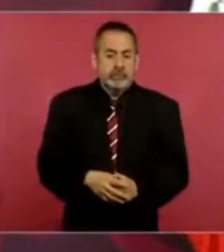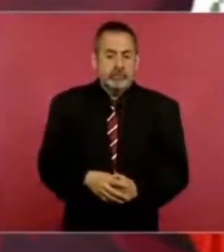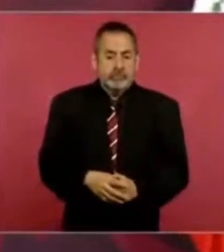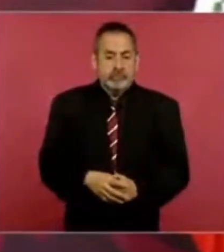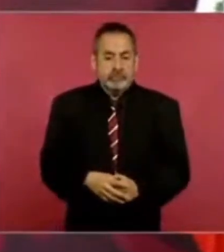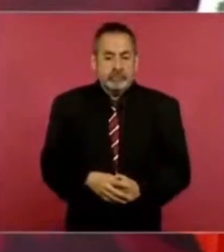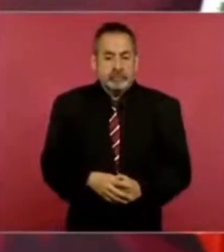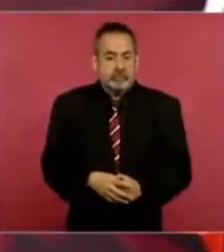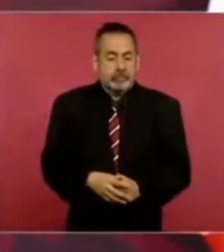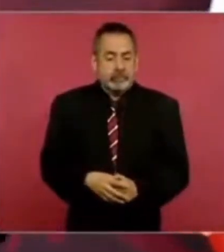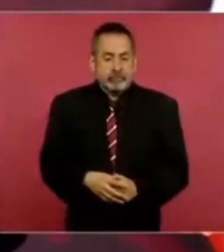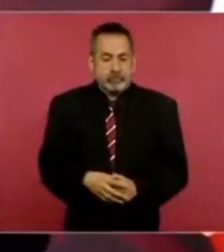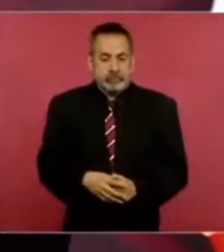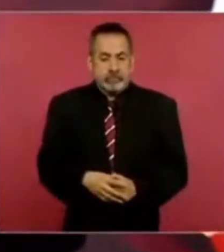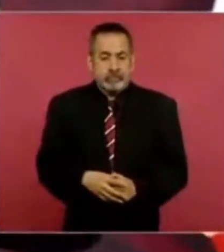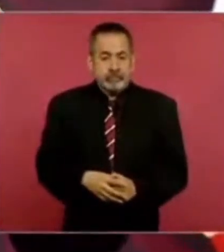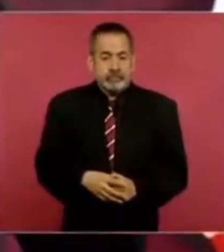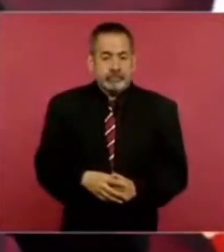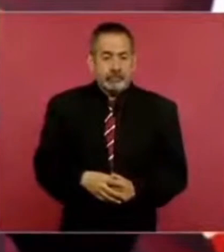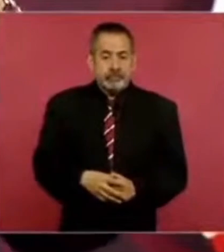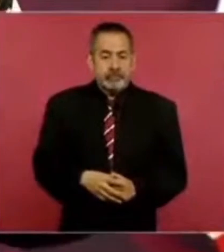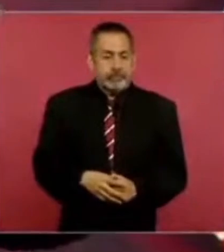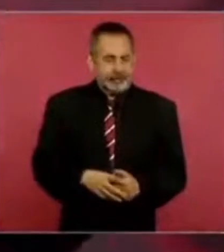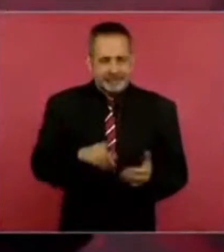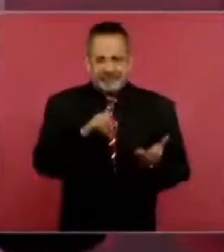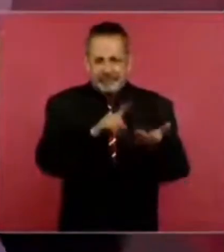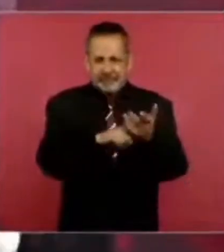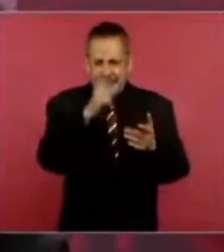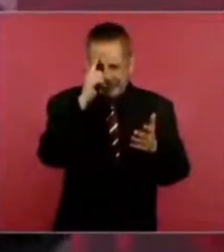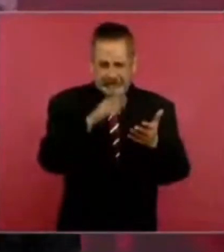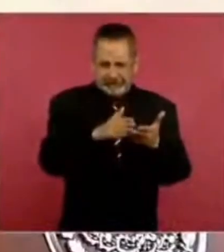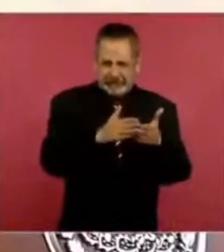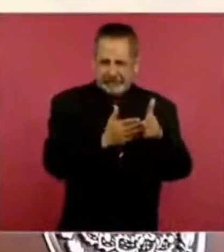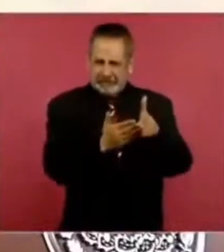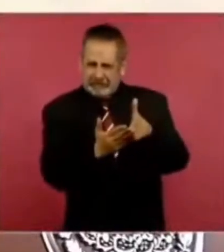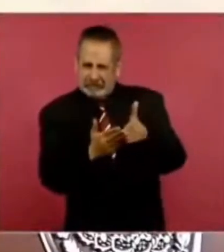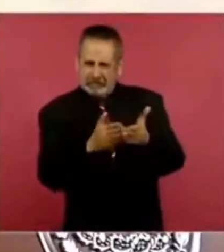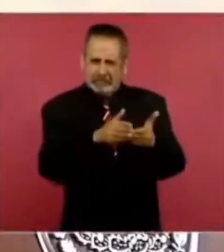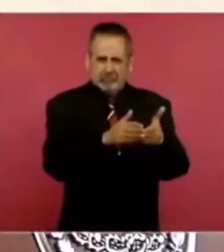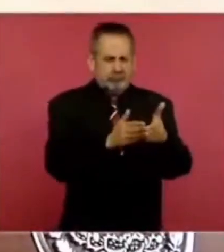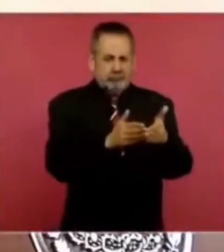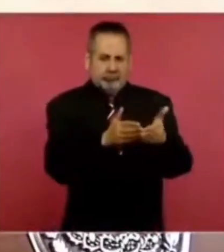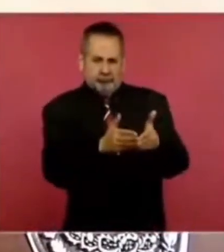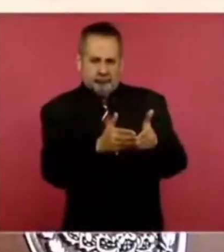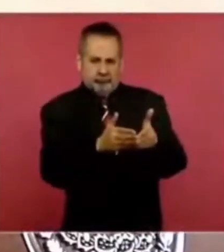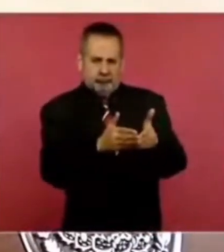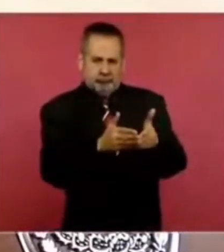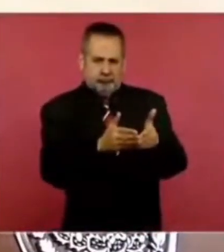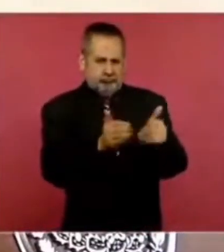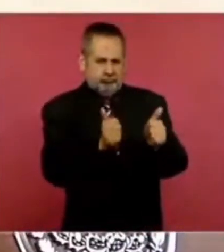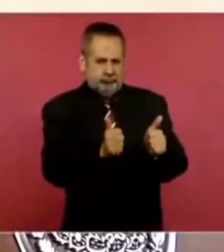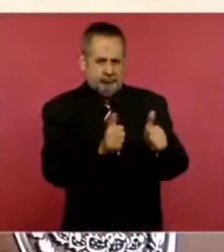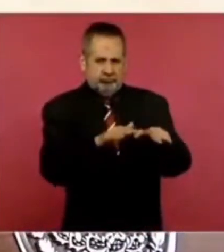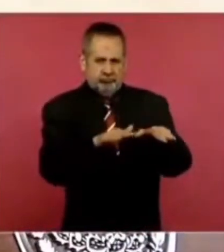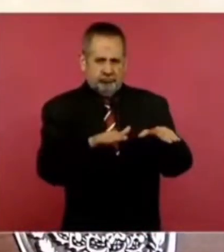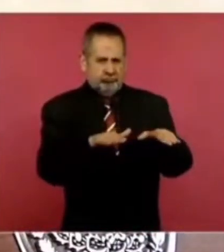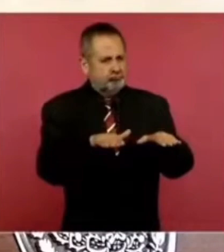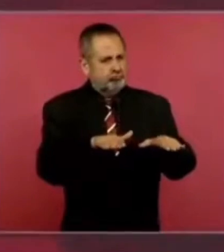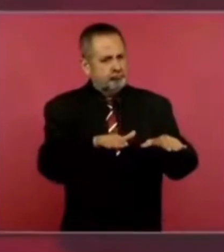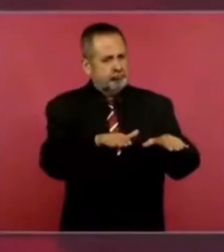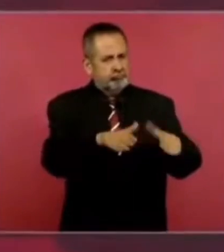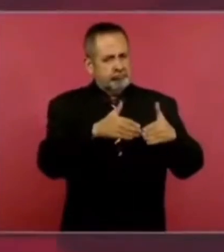Unos estabilizadores, una especie de amortiguadores para que el